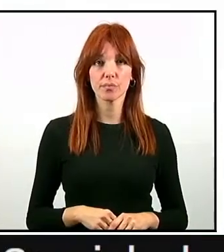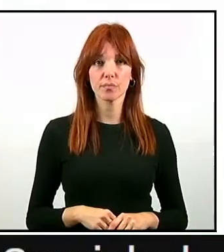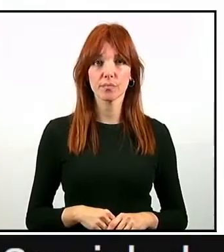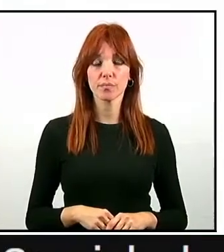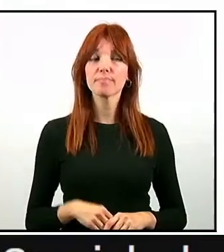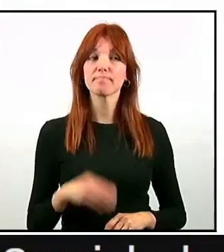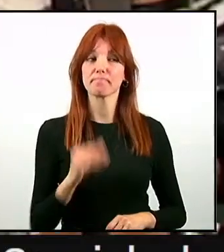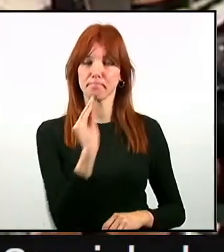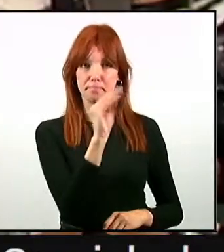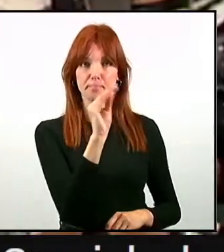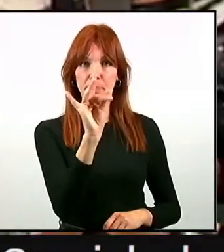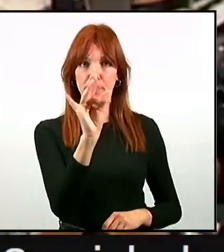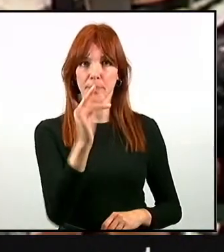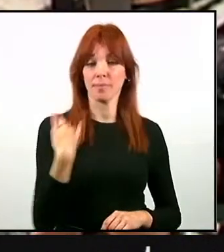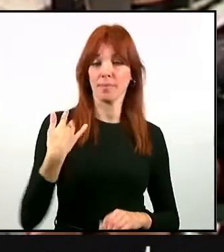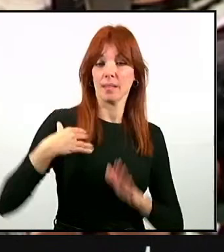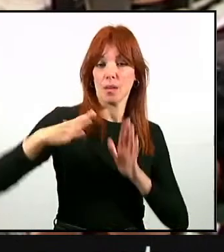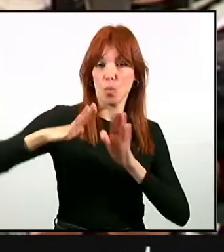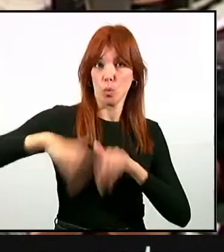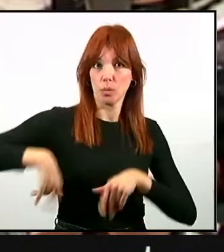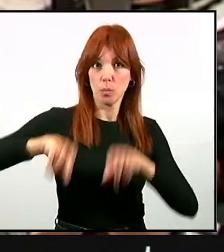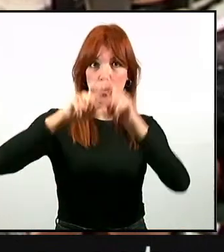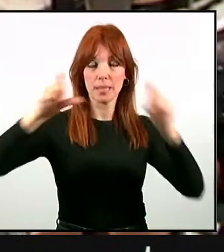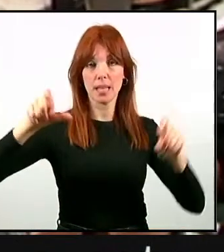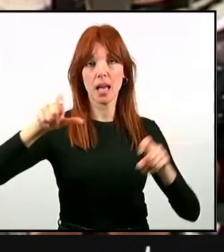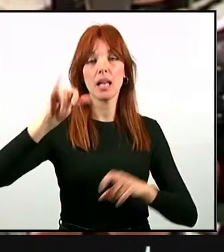Sí, respecto a esto último de Envision,